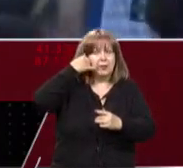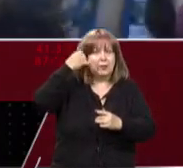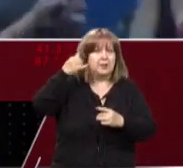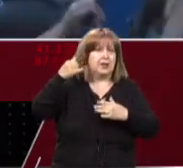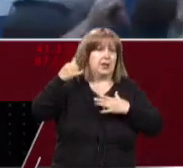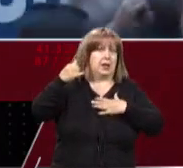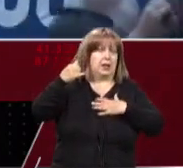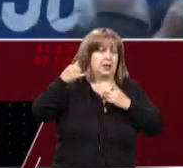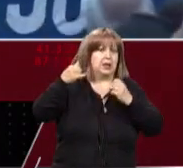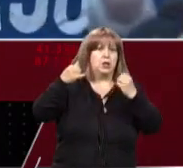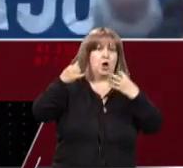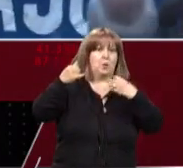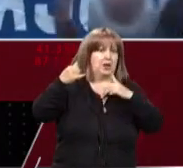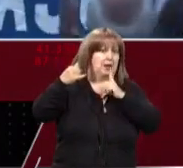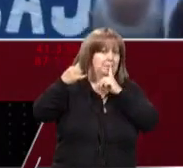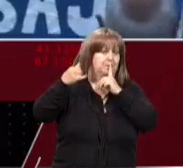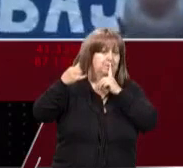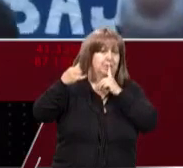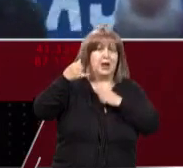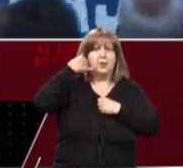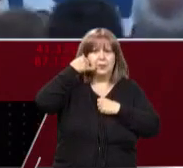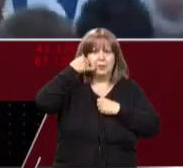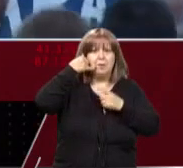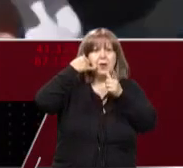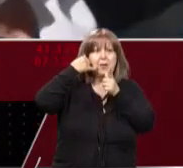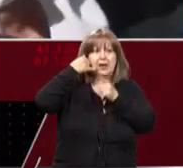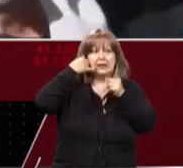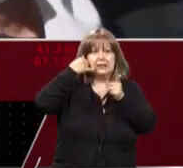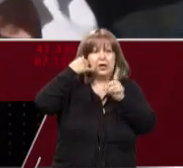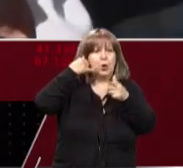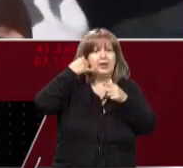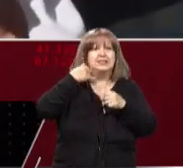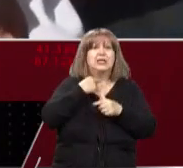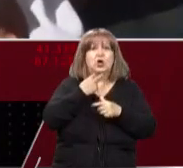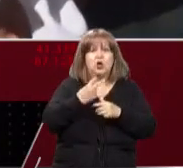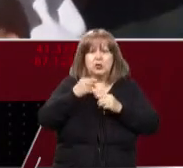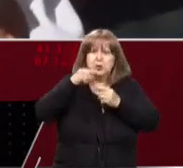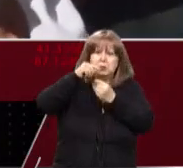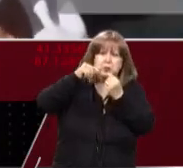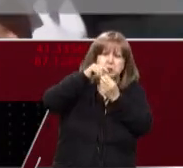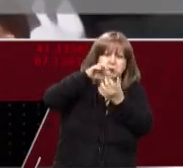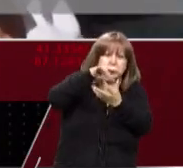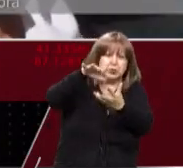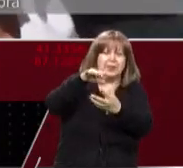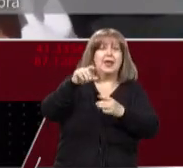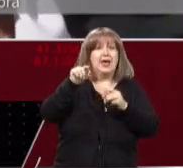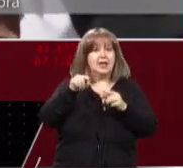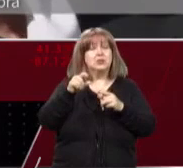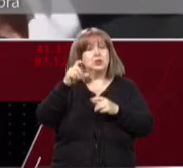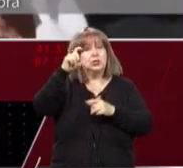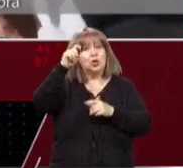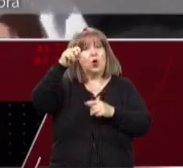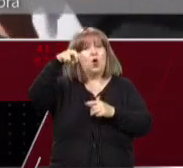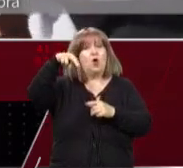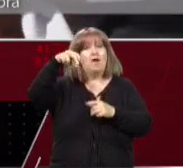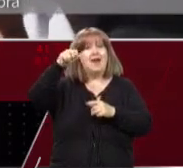forma personal en los organismos de derechos humanos. Y a partir de esto fue que la CONADI comienza